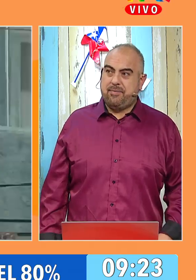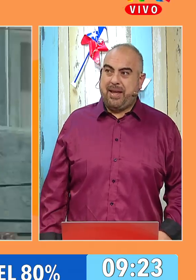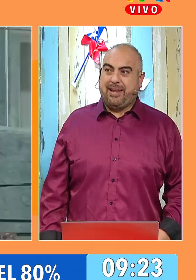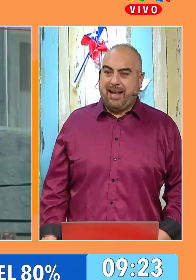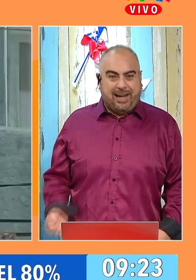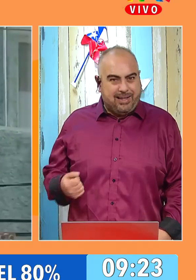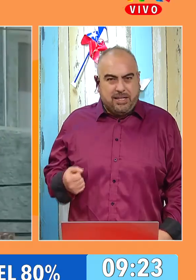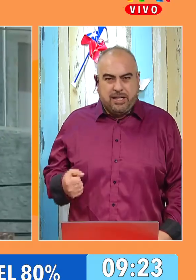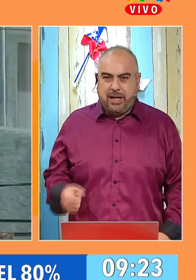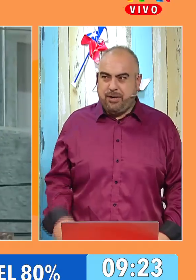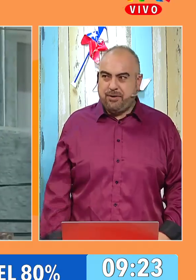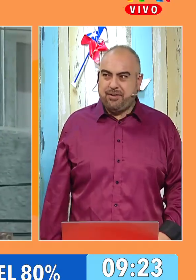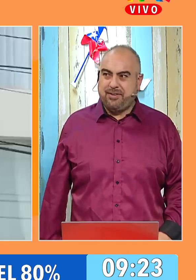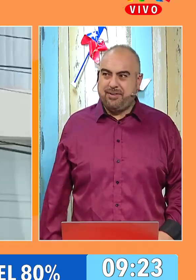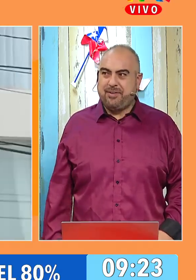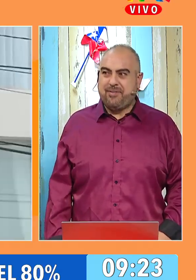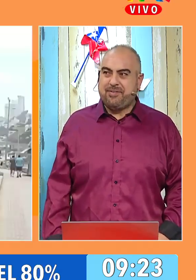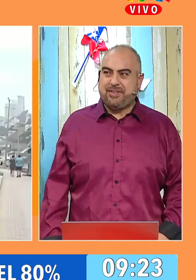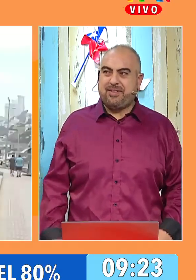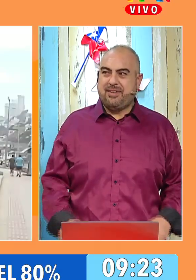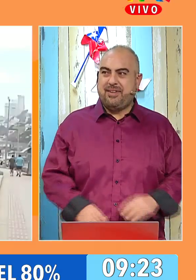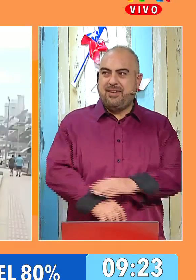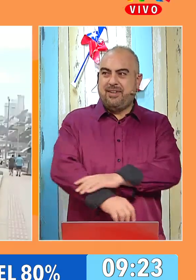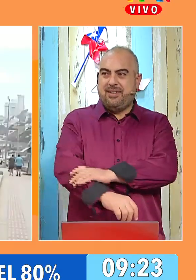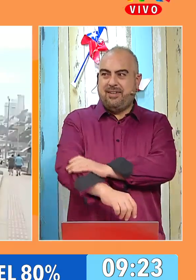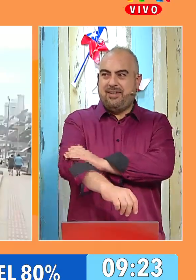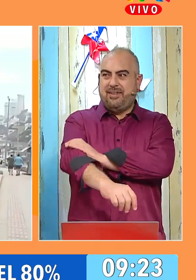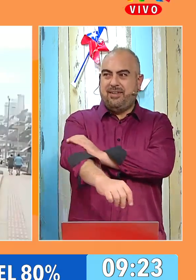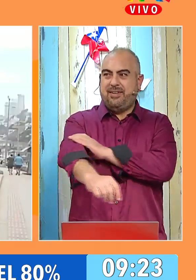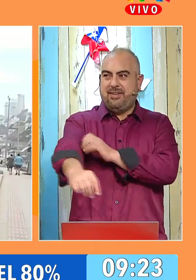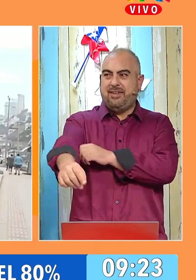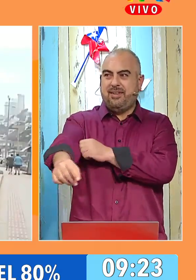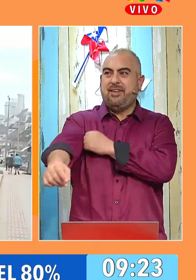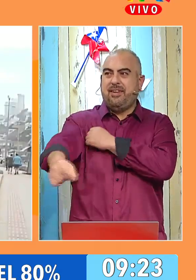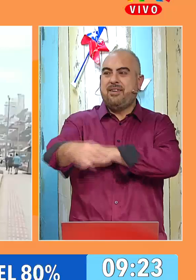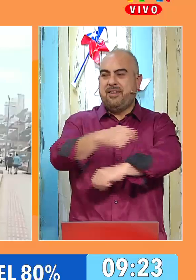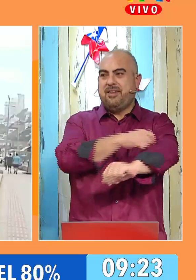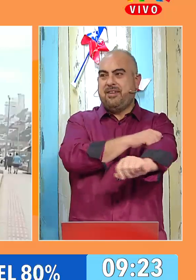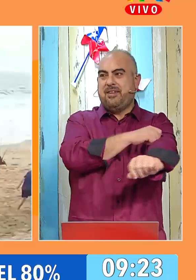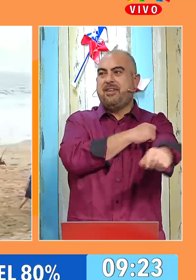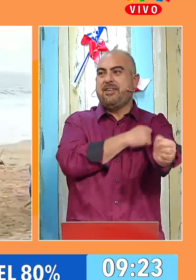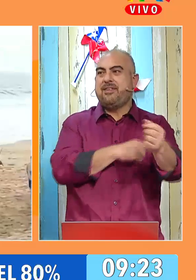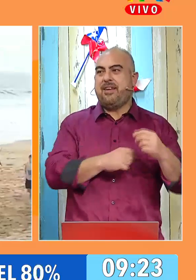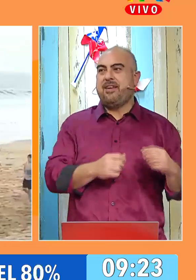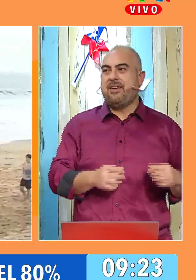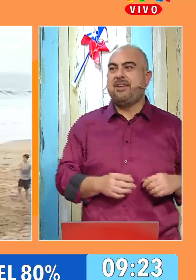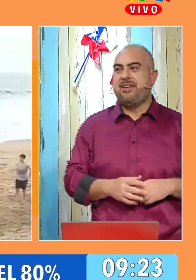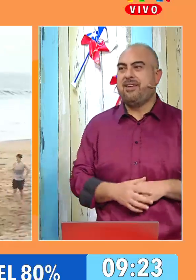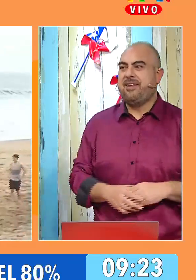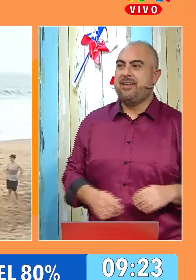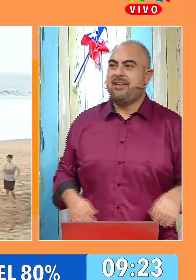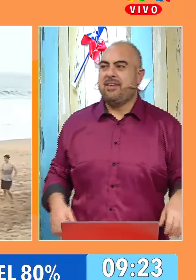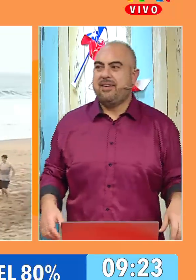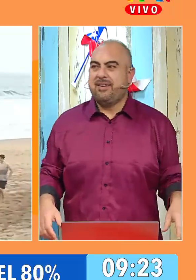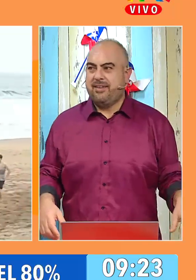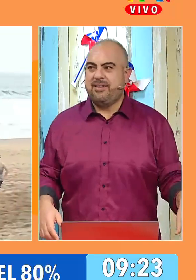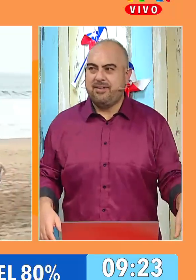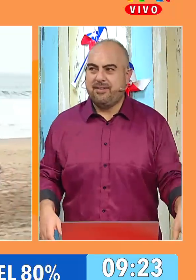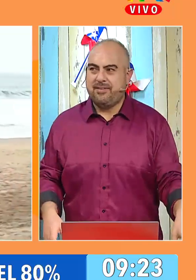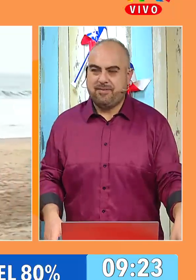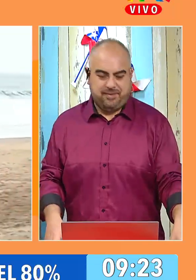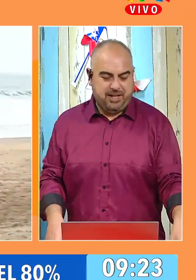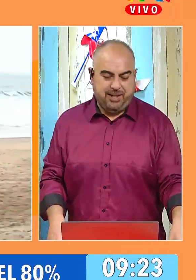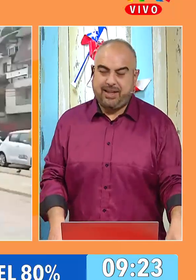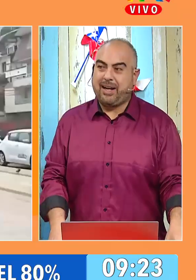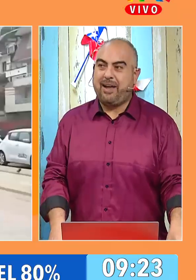Maule. Es que Talca está en chileno. Sí. Talca tiene, además, varias fiestas costumbristas en esta fecha, en tiempo normal. Talca yo creo que es